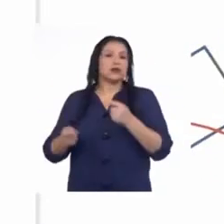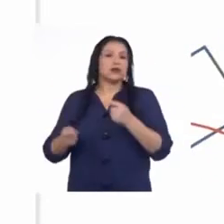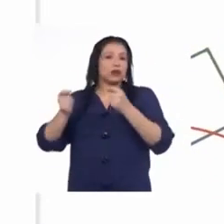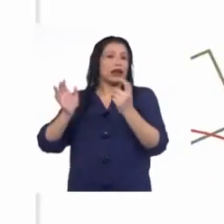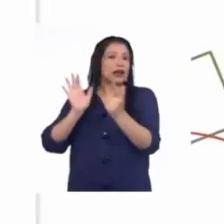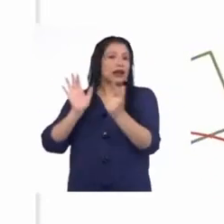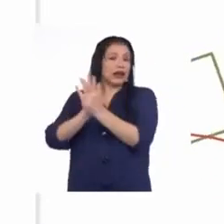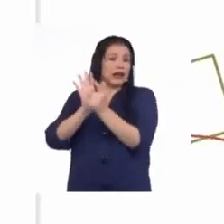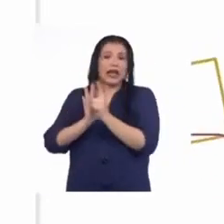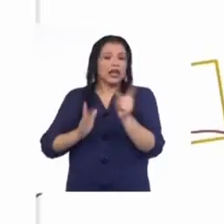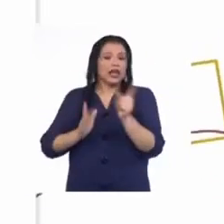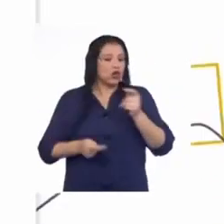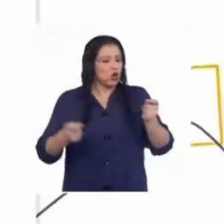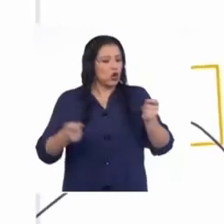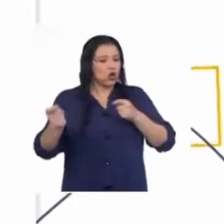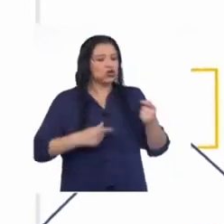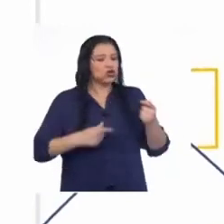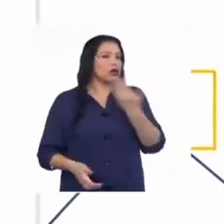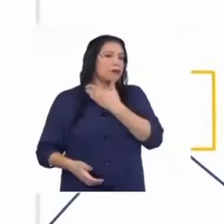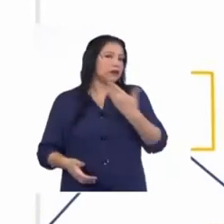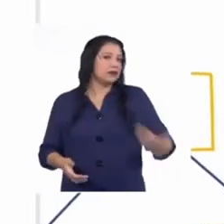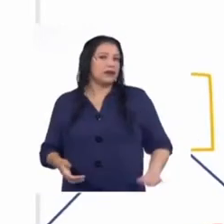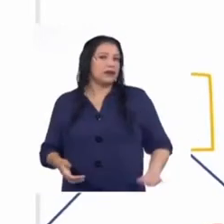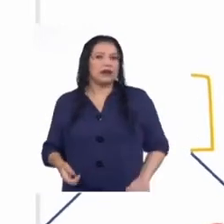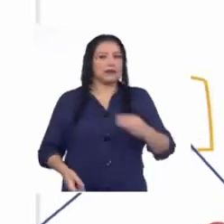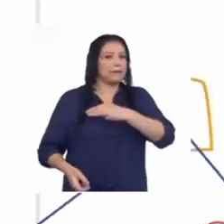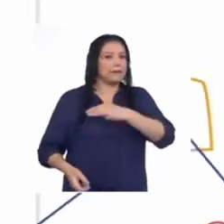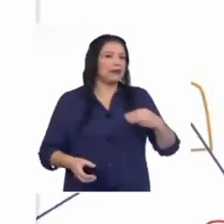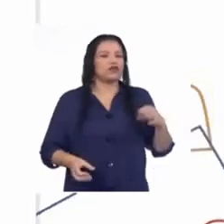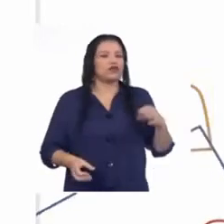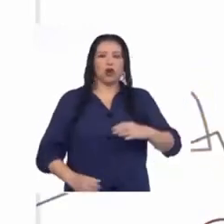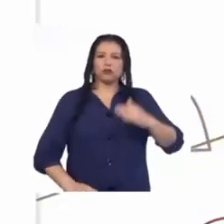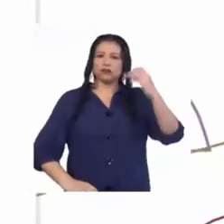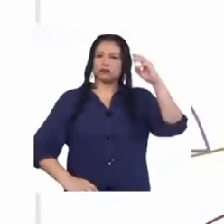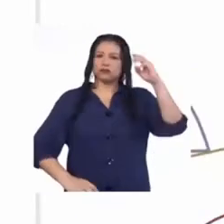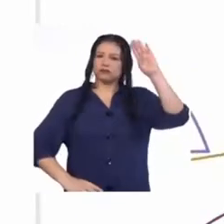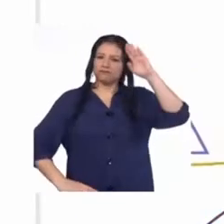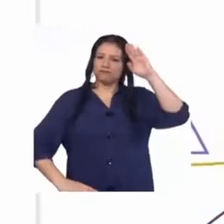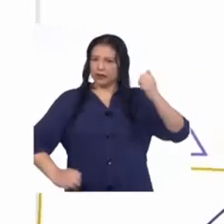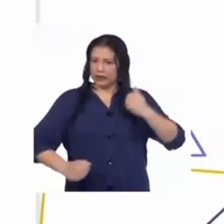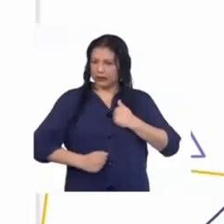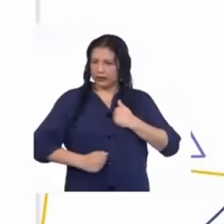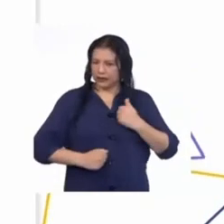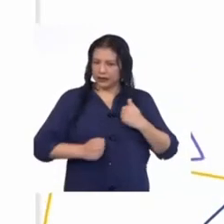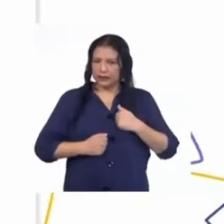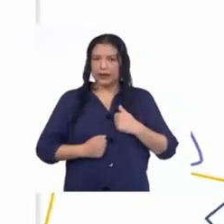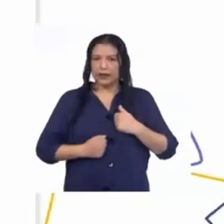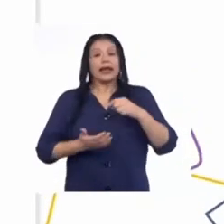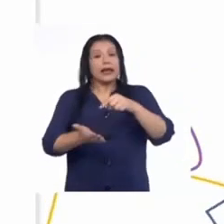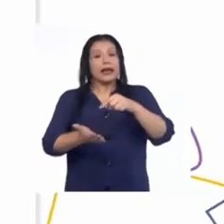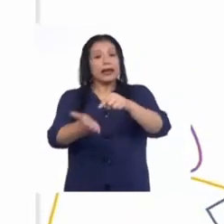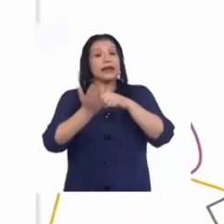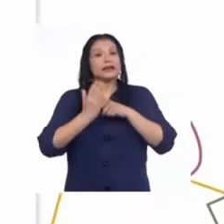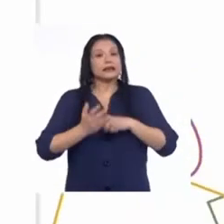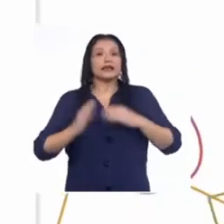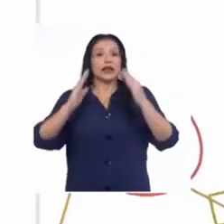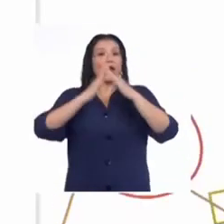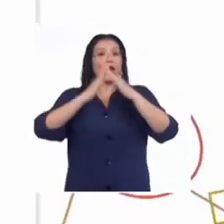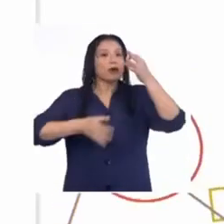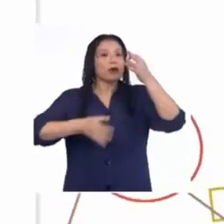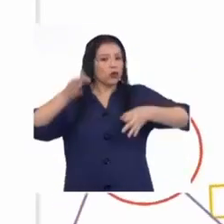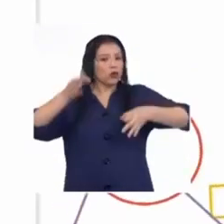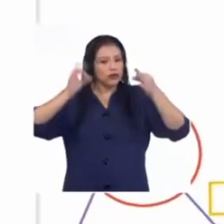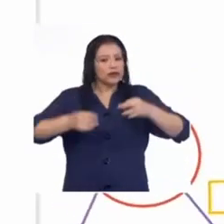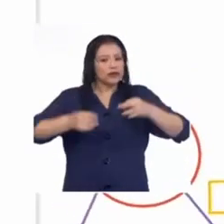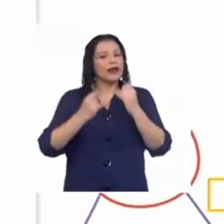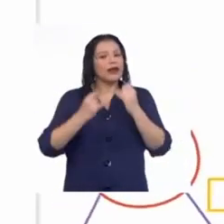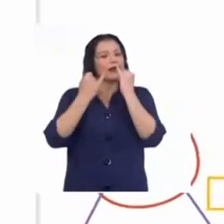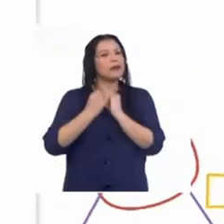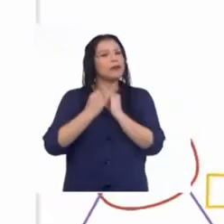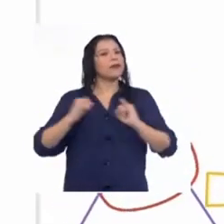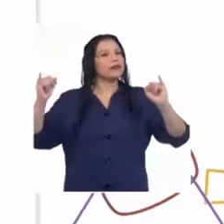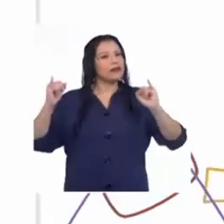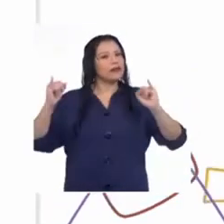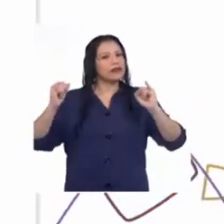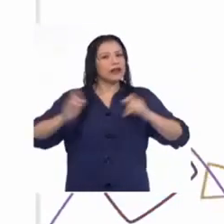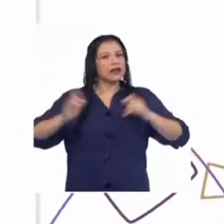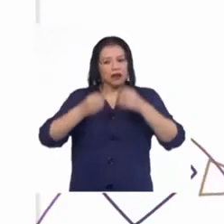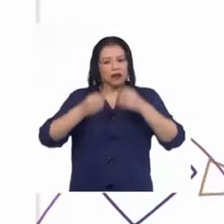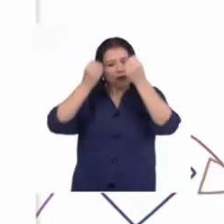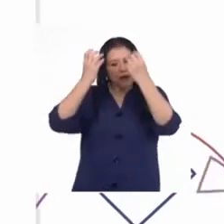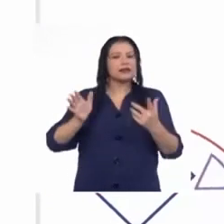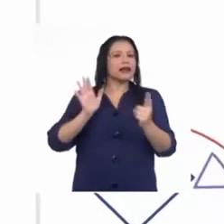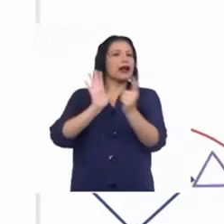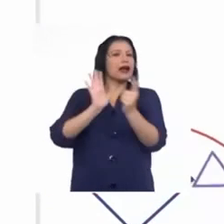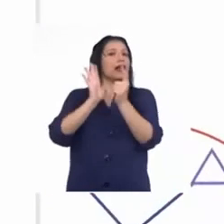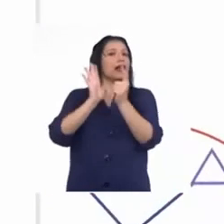presidente, el primer ministro, los burócratas o militares. Exige un poder judicial independiente que consagre un Estado de Derecho con